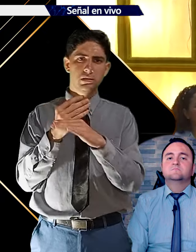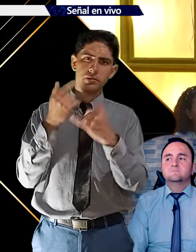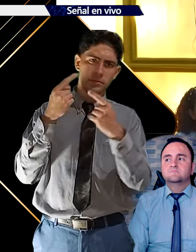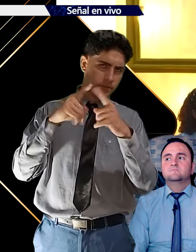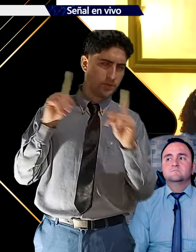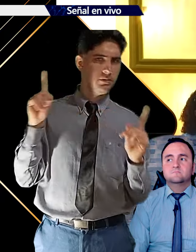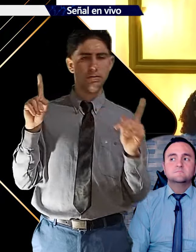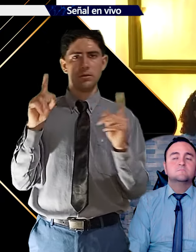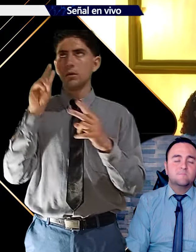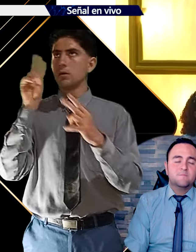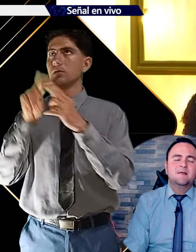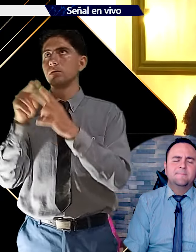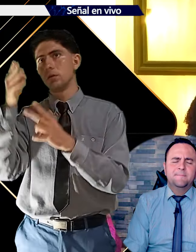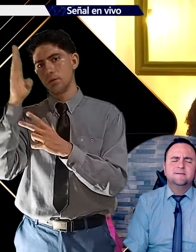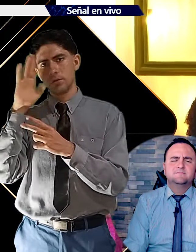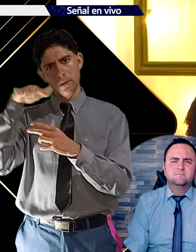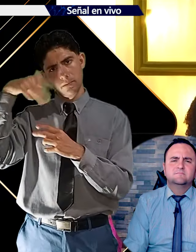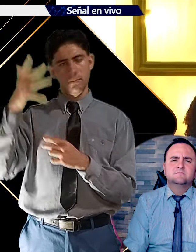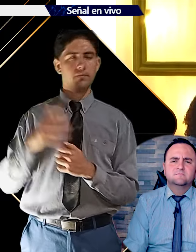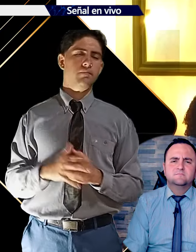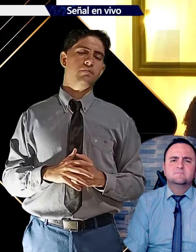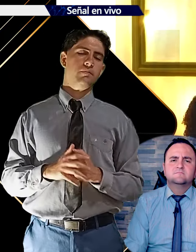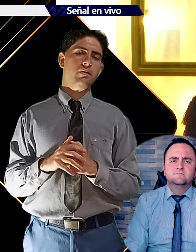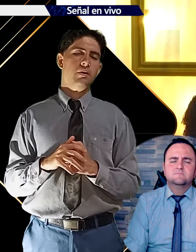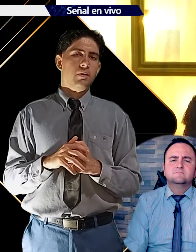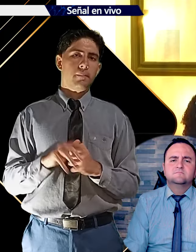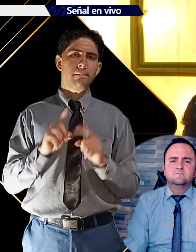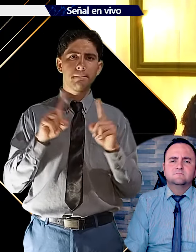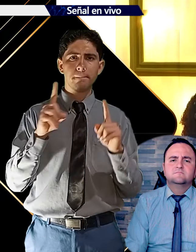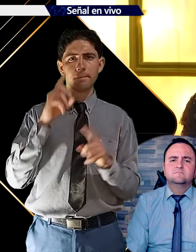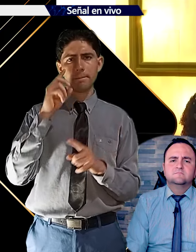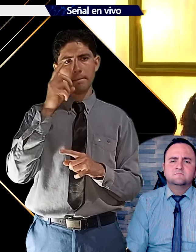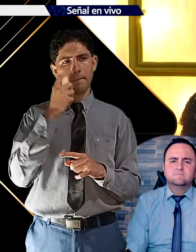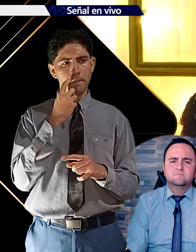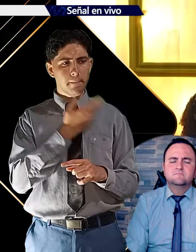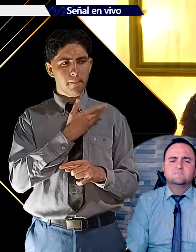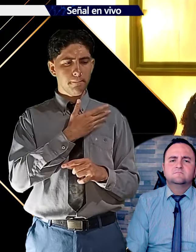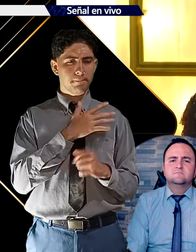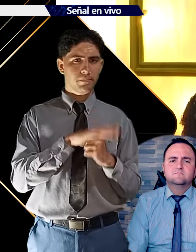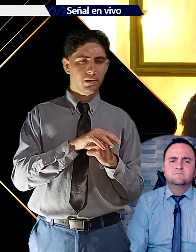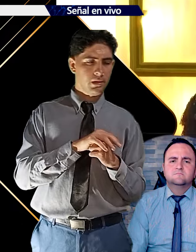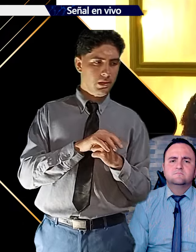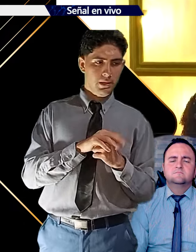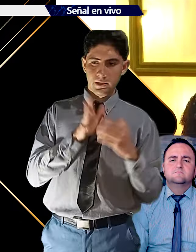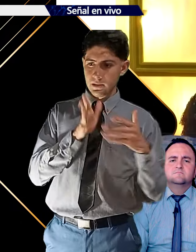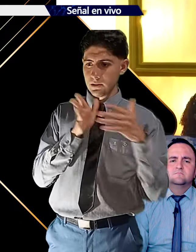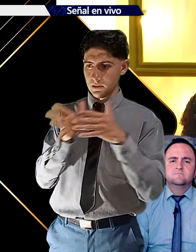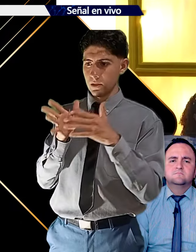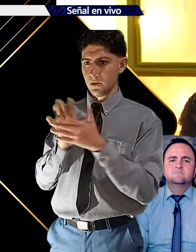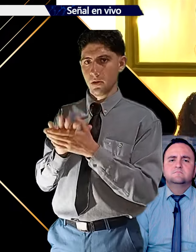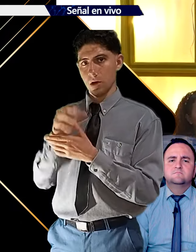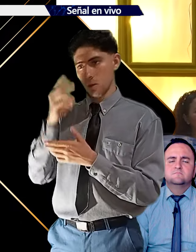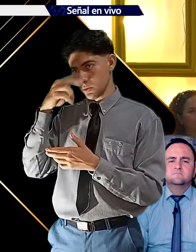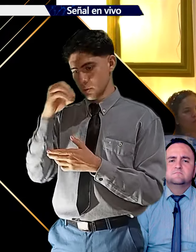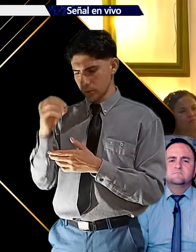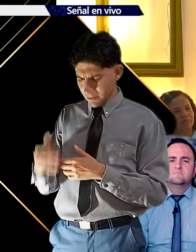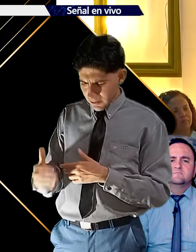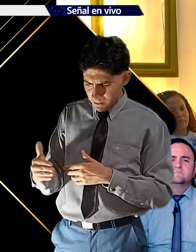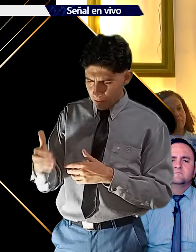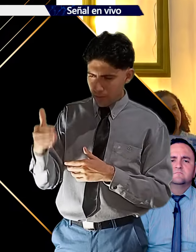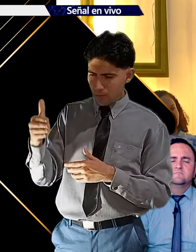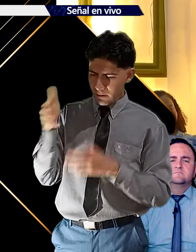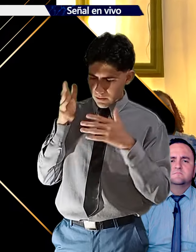teniendo problemas con mi hijo tremendamente. Entonces yo le dije, dígame una cosa, ¿usted crió a su hijo en el Evangelio? Me dijo,